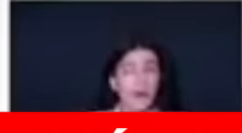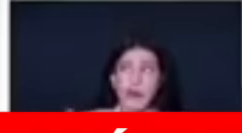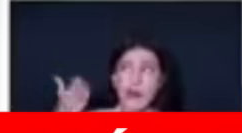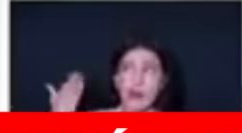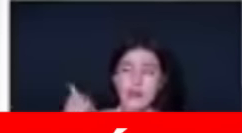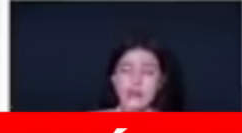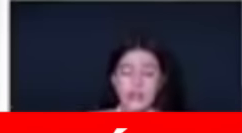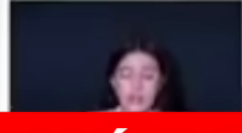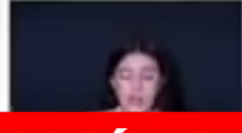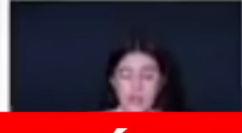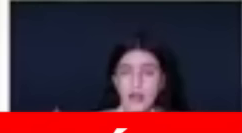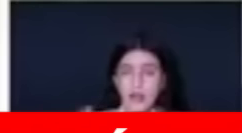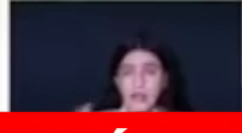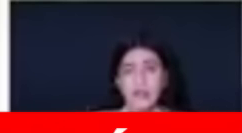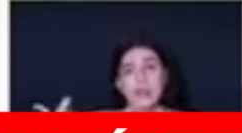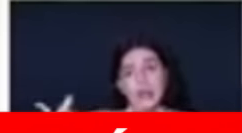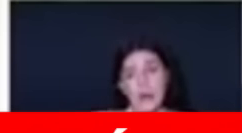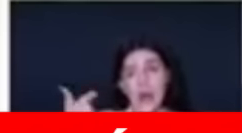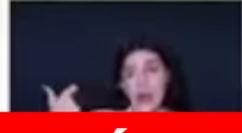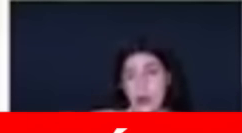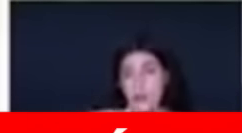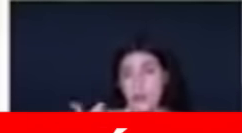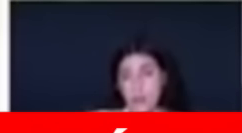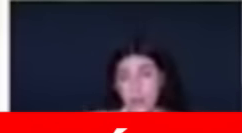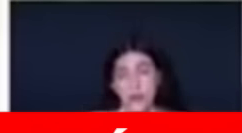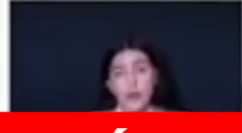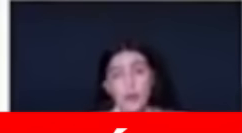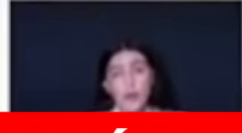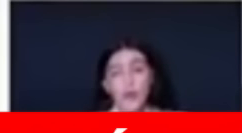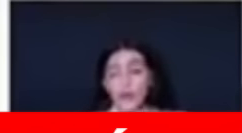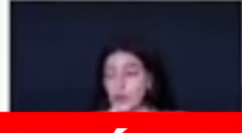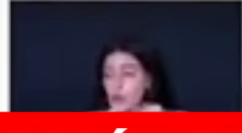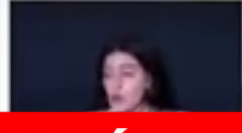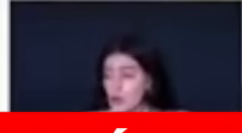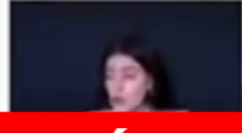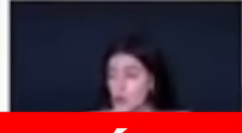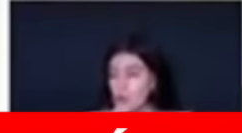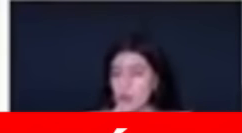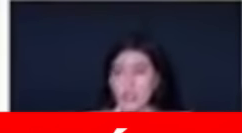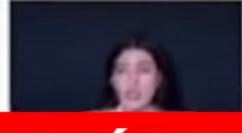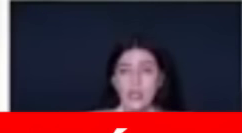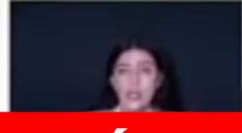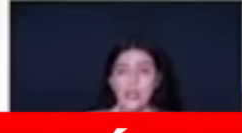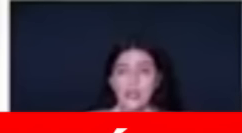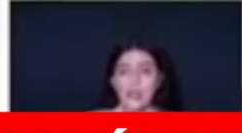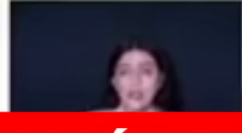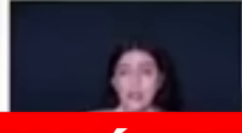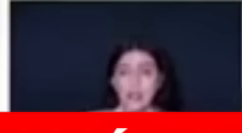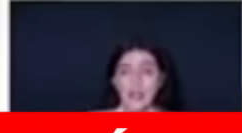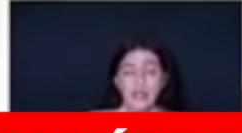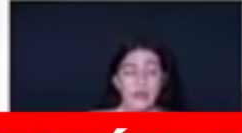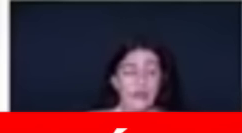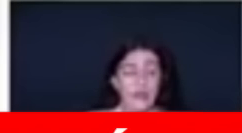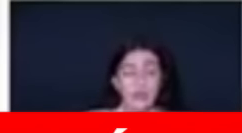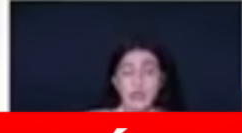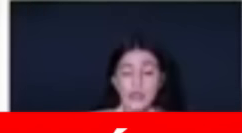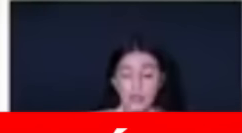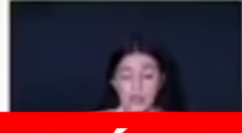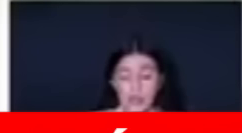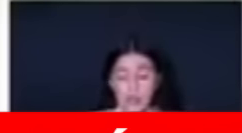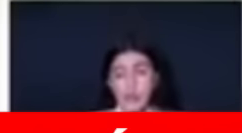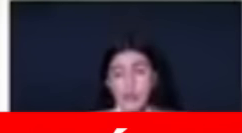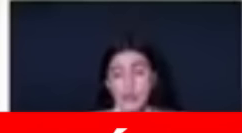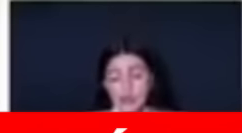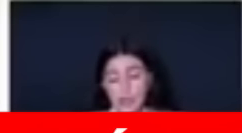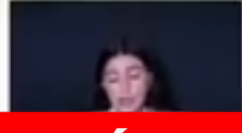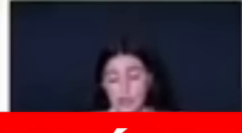entonces necesitaba recursos, necesitaba coordinación, necesitaba que las cosas funcionaran. Los recursos de